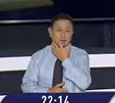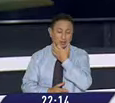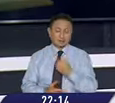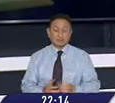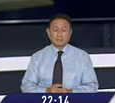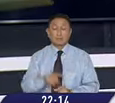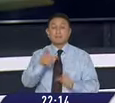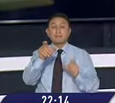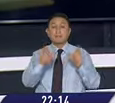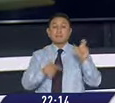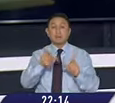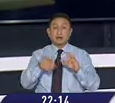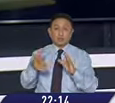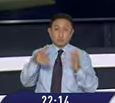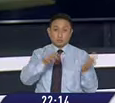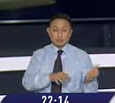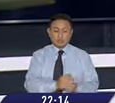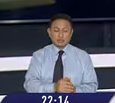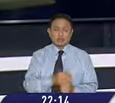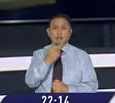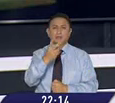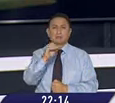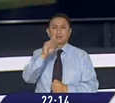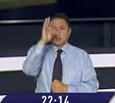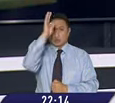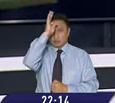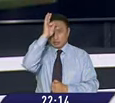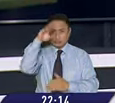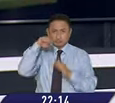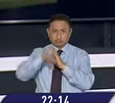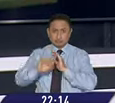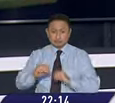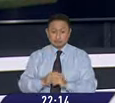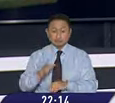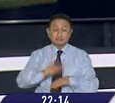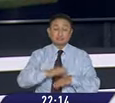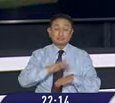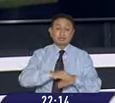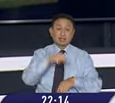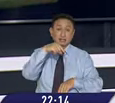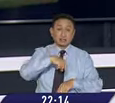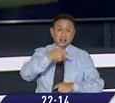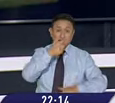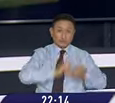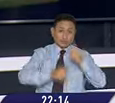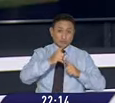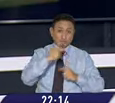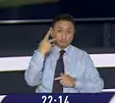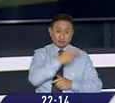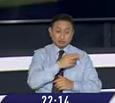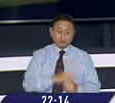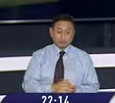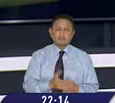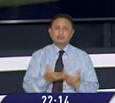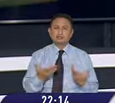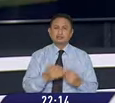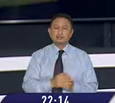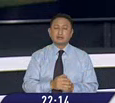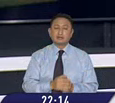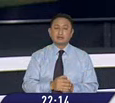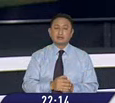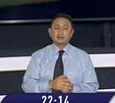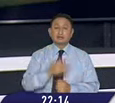Varias personas fallecidas y más de 20 hospitalizadas dejó el consumo de alcohol adulterado. Los casos se reportaron en las provincias